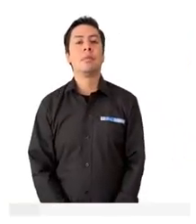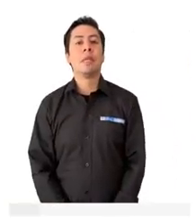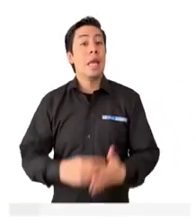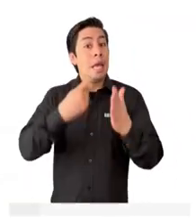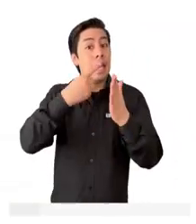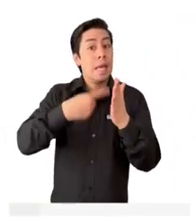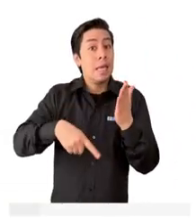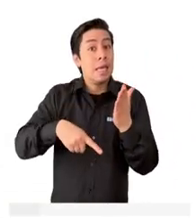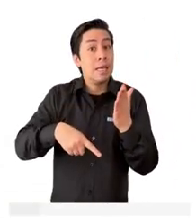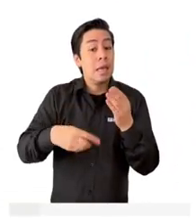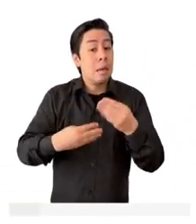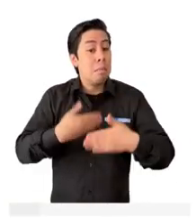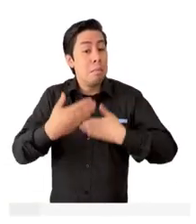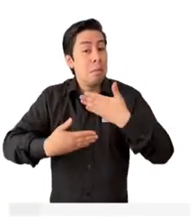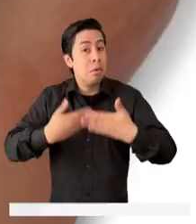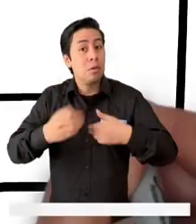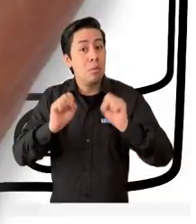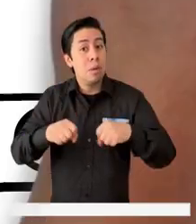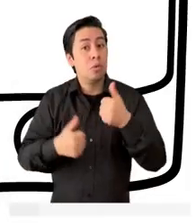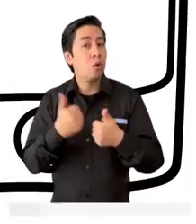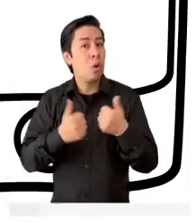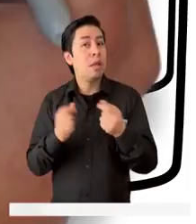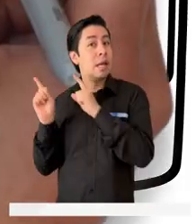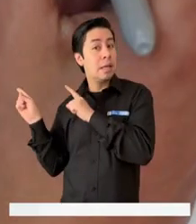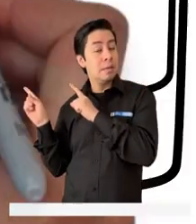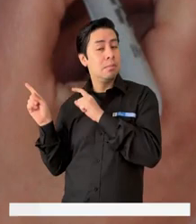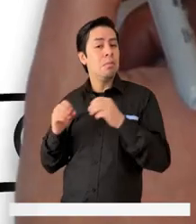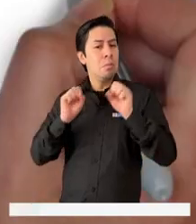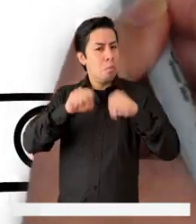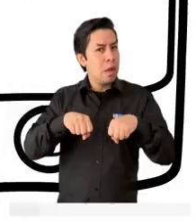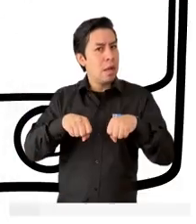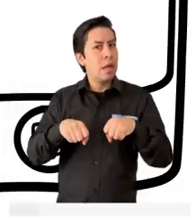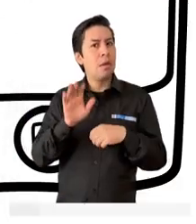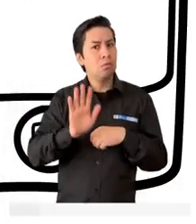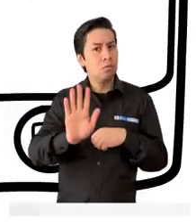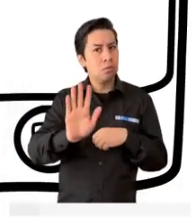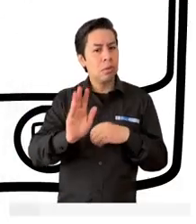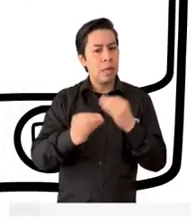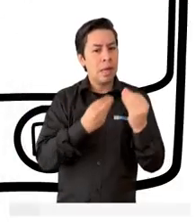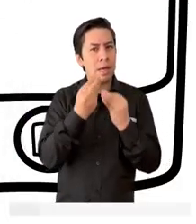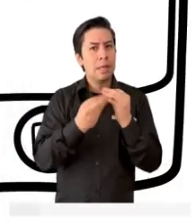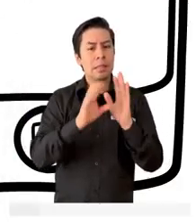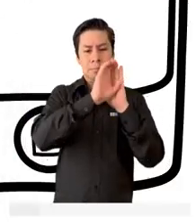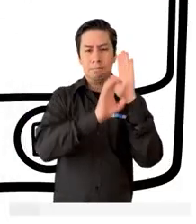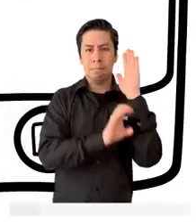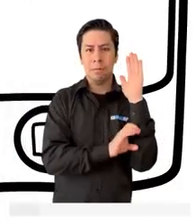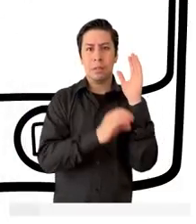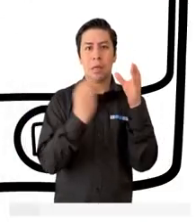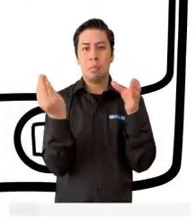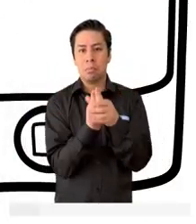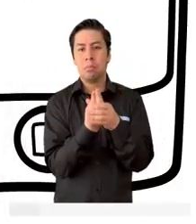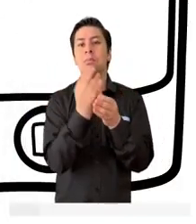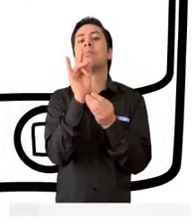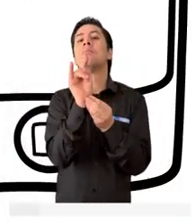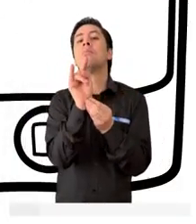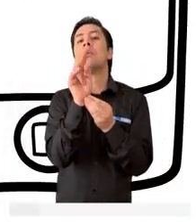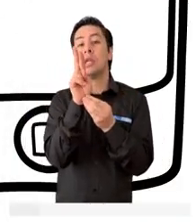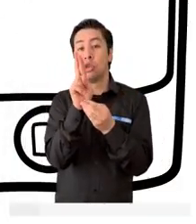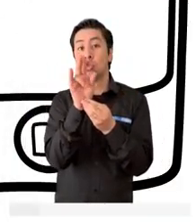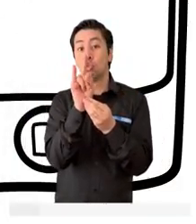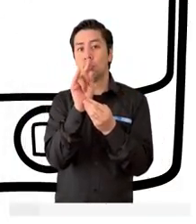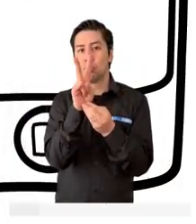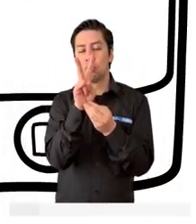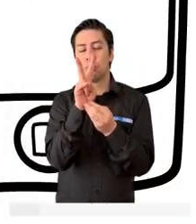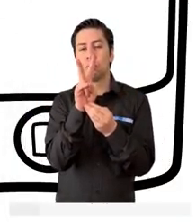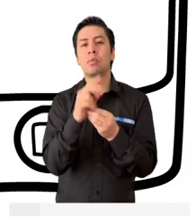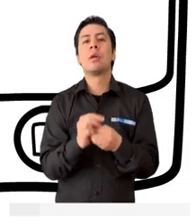¿Qué trámites puede realizar en Unidad en línea? Con Unidad en línea, usted puede generar certificación de acreditación en el Registro